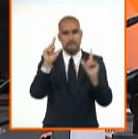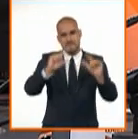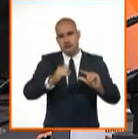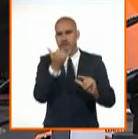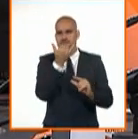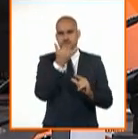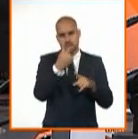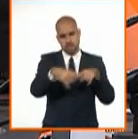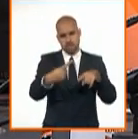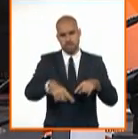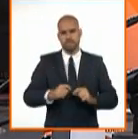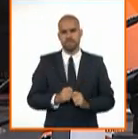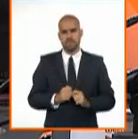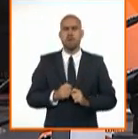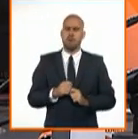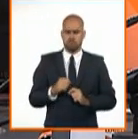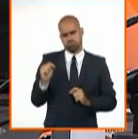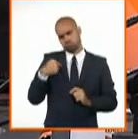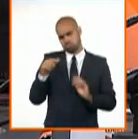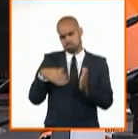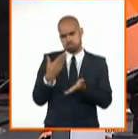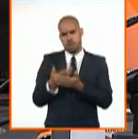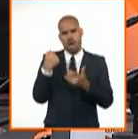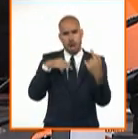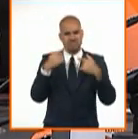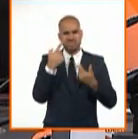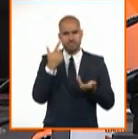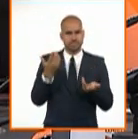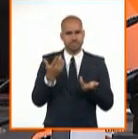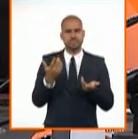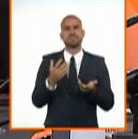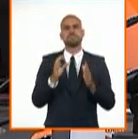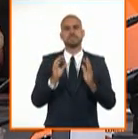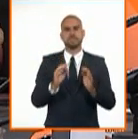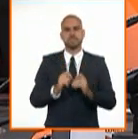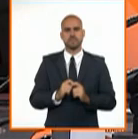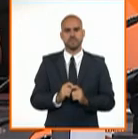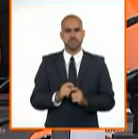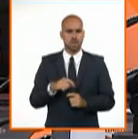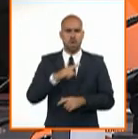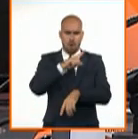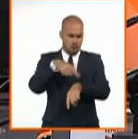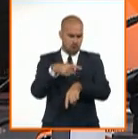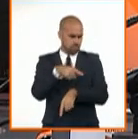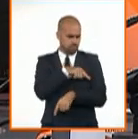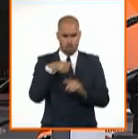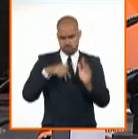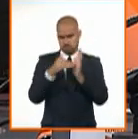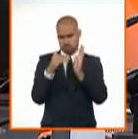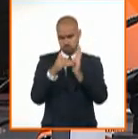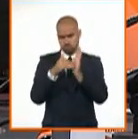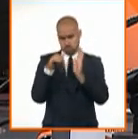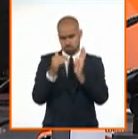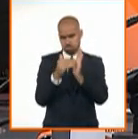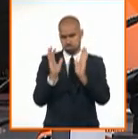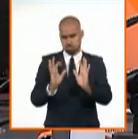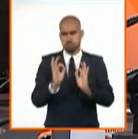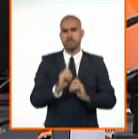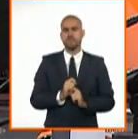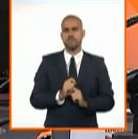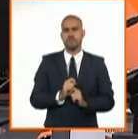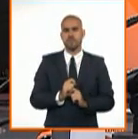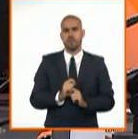propongo comenzar escuchando la intervención que hace pocas horas en la tarde de hoy hacía ante el